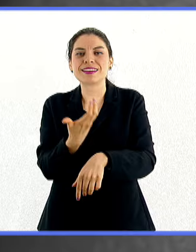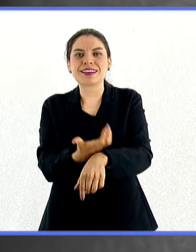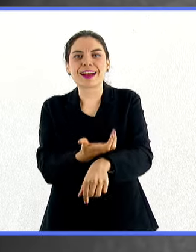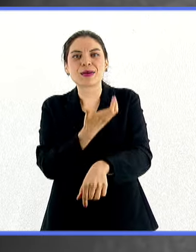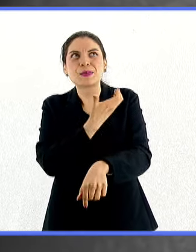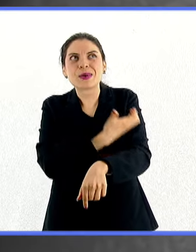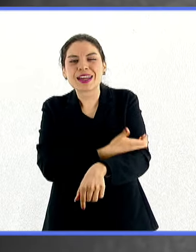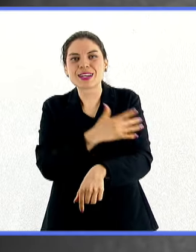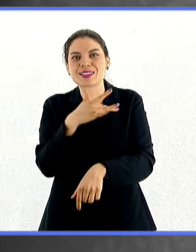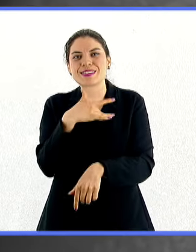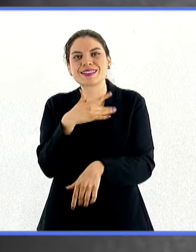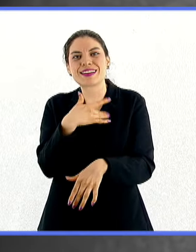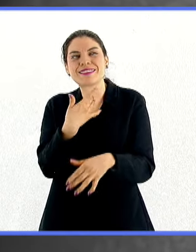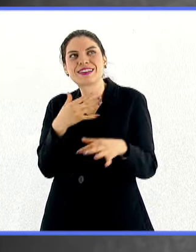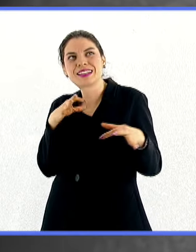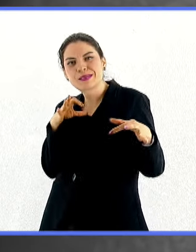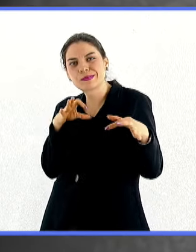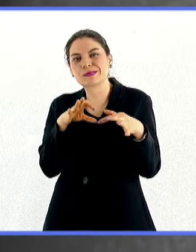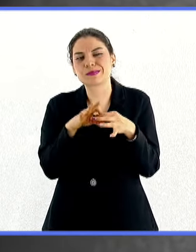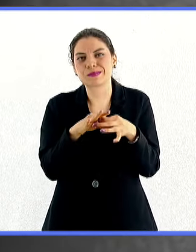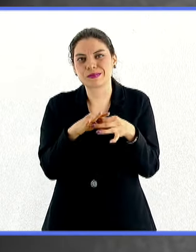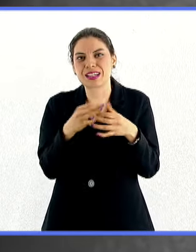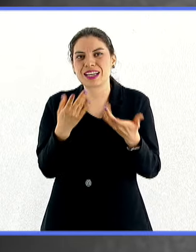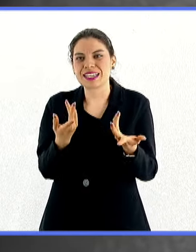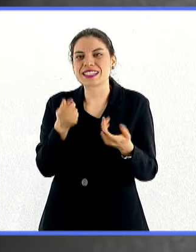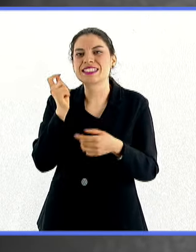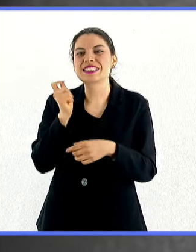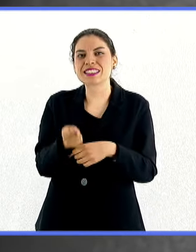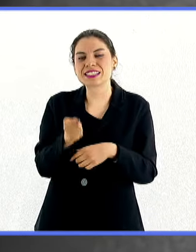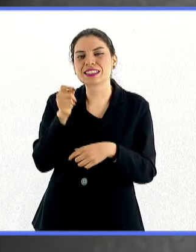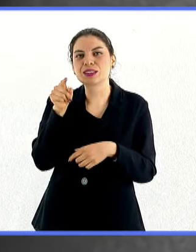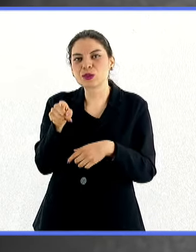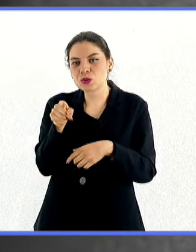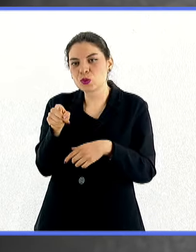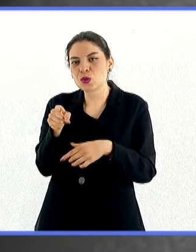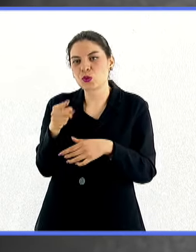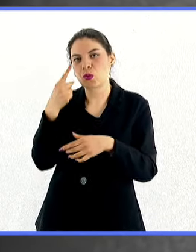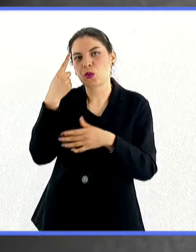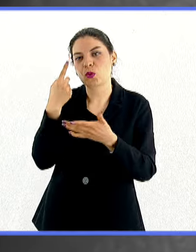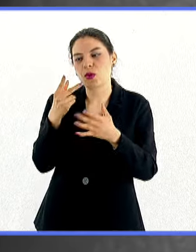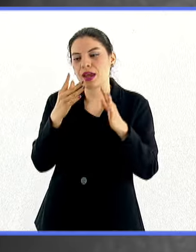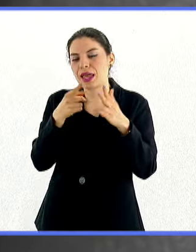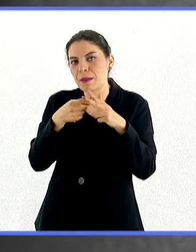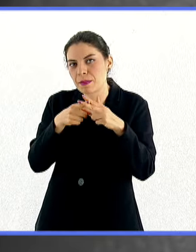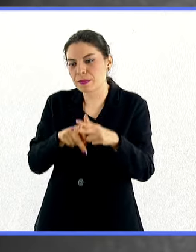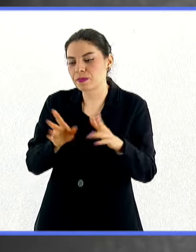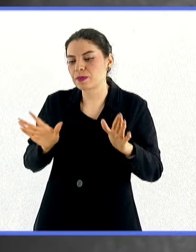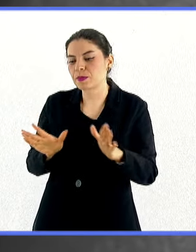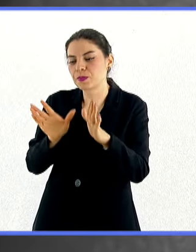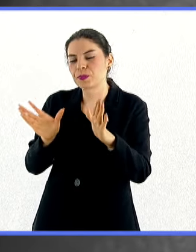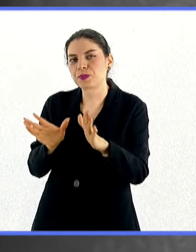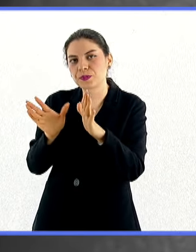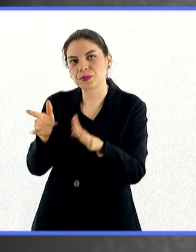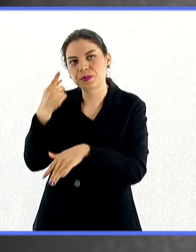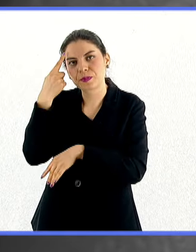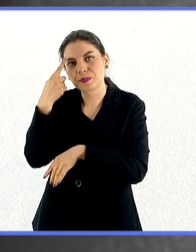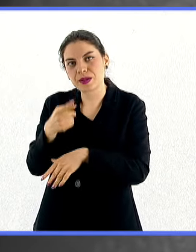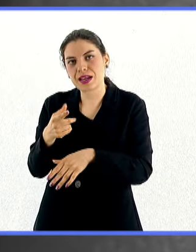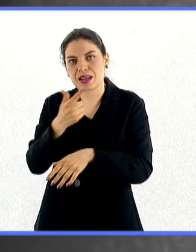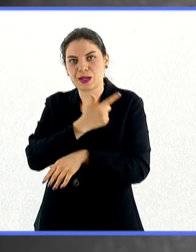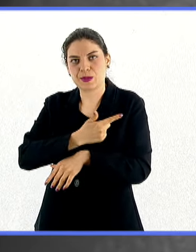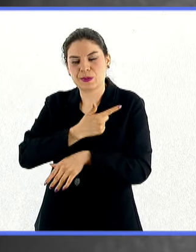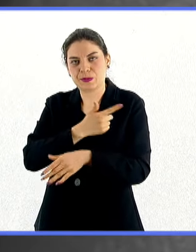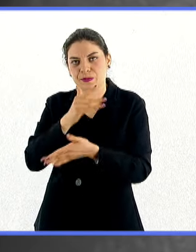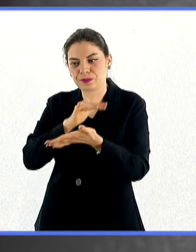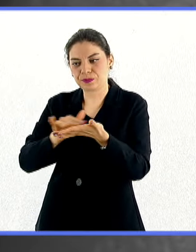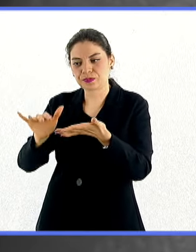estás patentando lectores, estás raptando a alguien para el placer de la lectura. Y ahí se fragua este